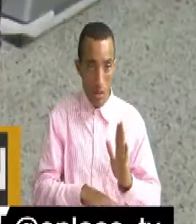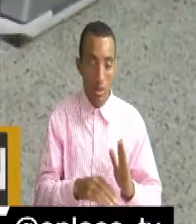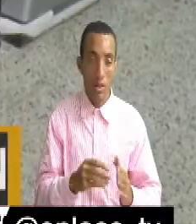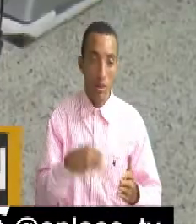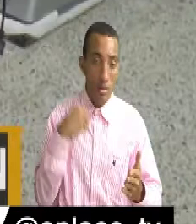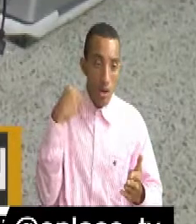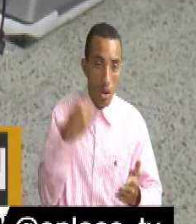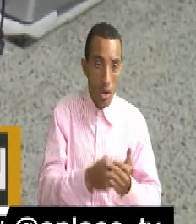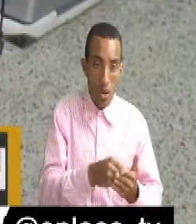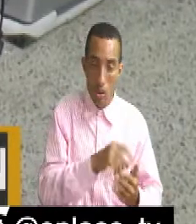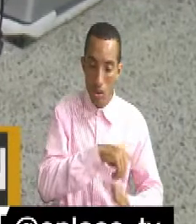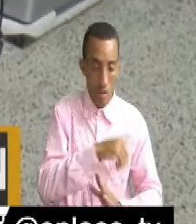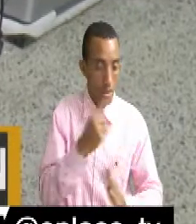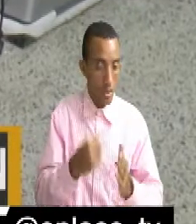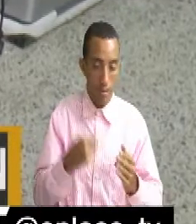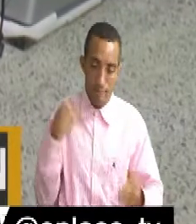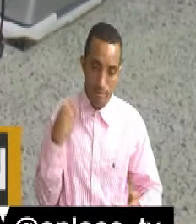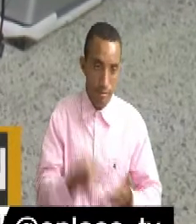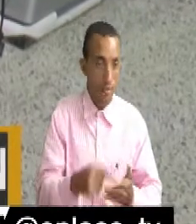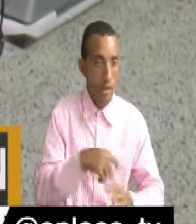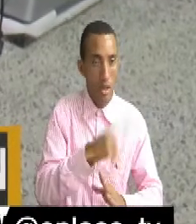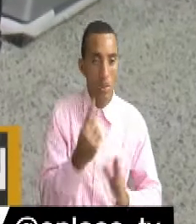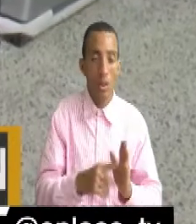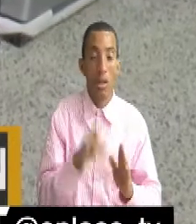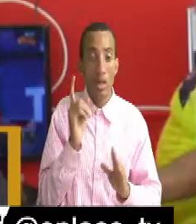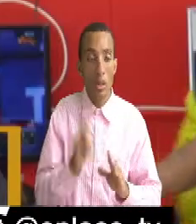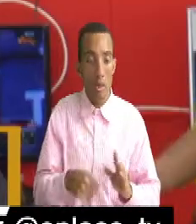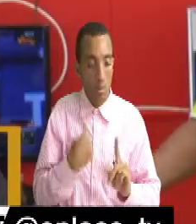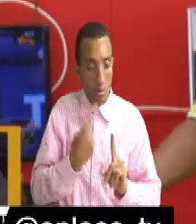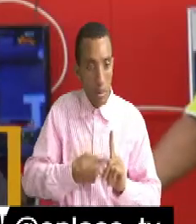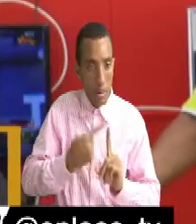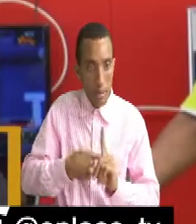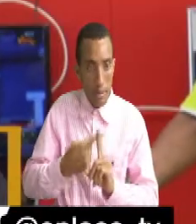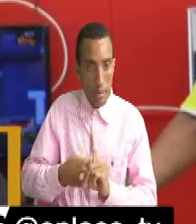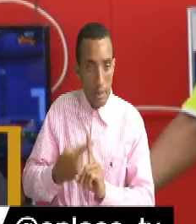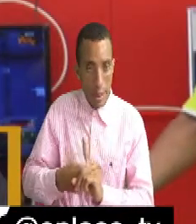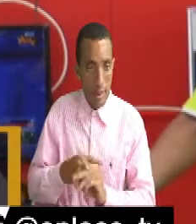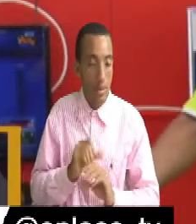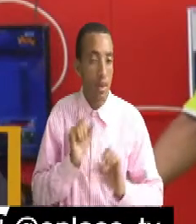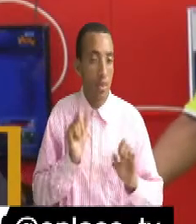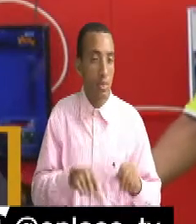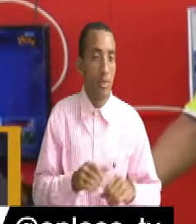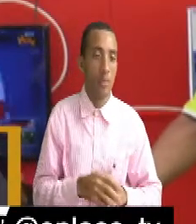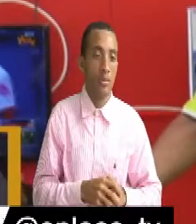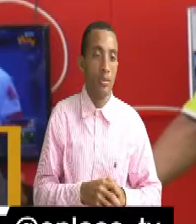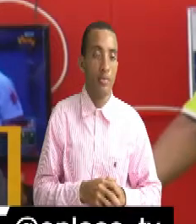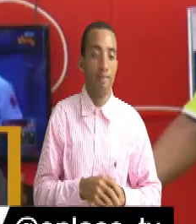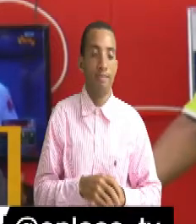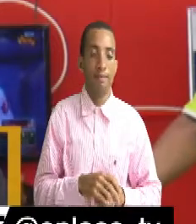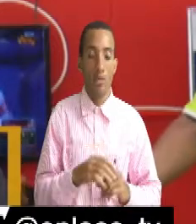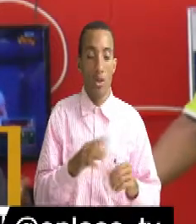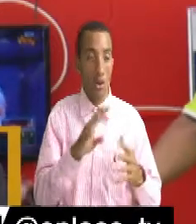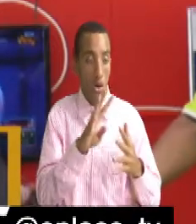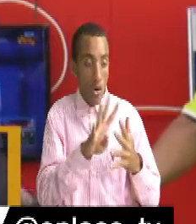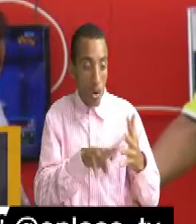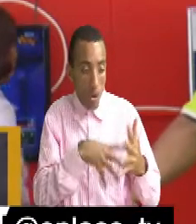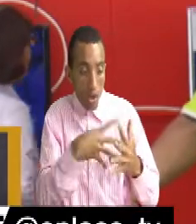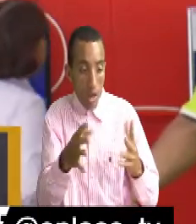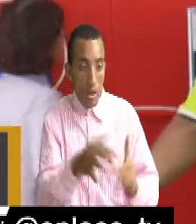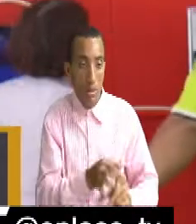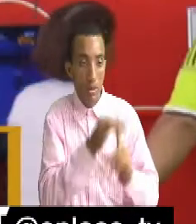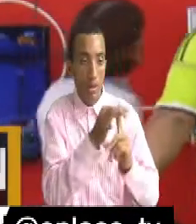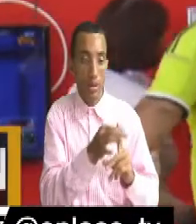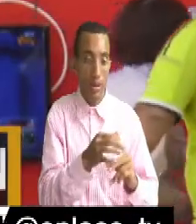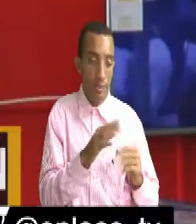también hay descuentos para las ventas a crédito. Vamos a tener un horario especial, vamos a tener abierto el almacén desde las 8 de la